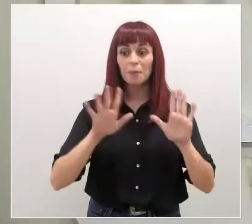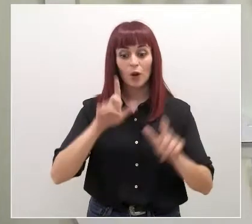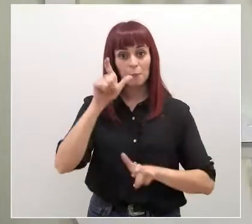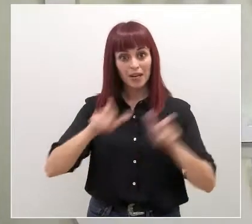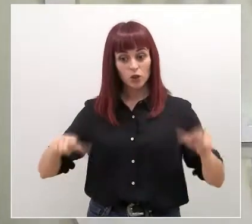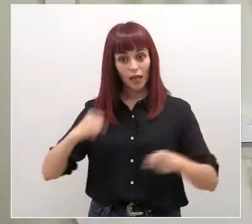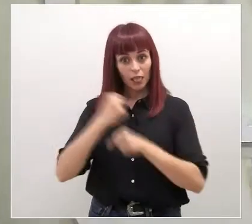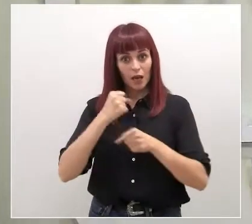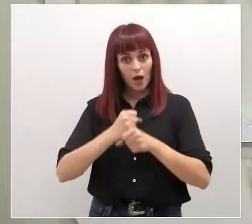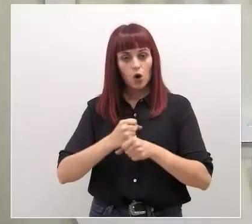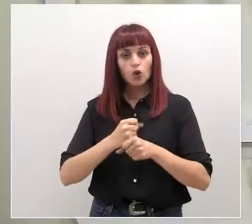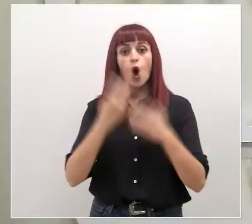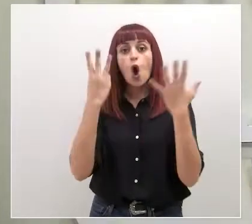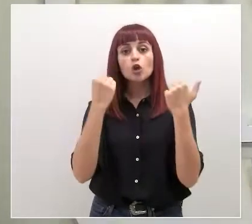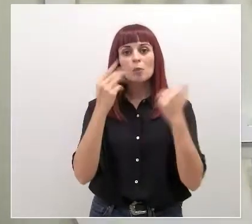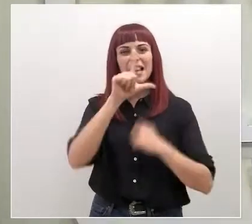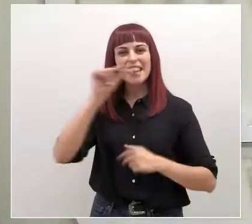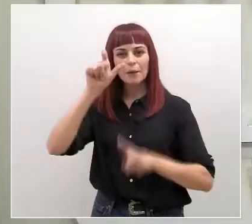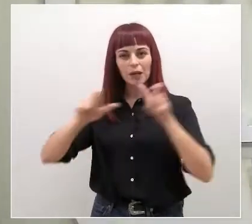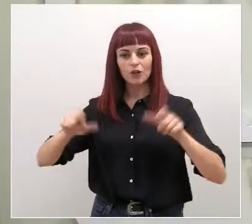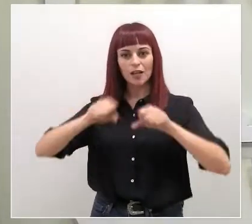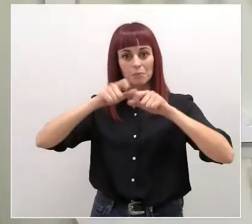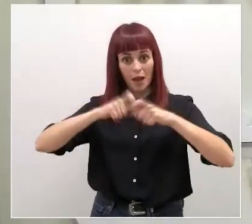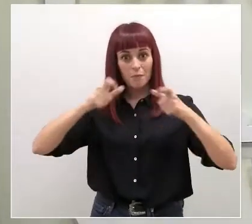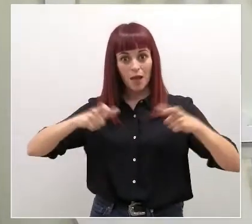ocupados creció en 8.100 personas, un